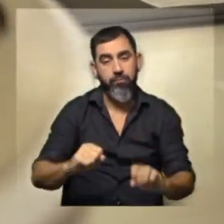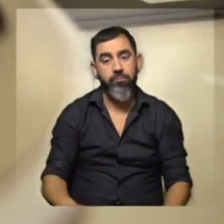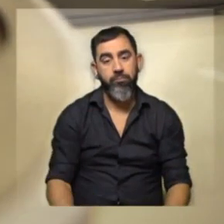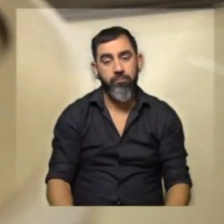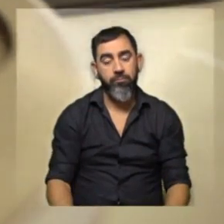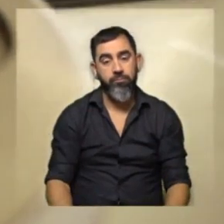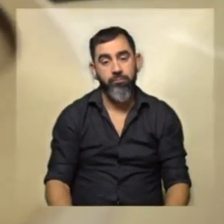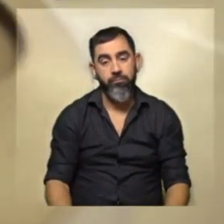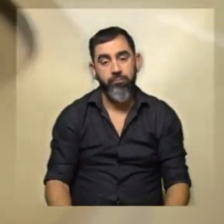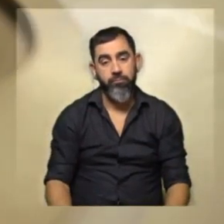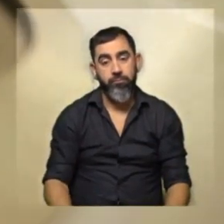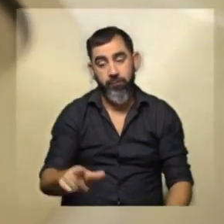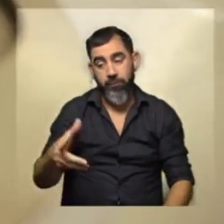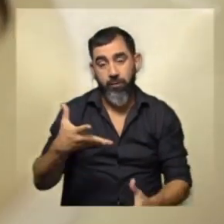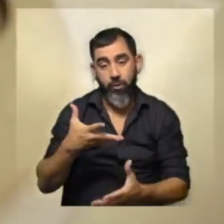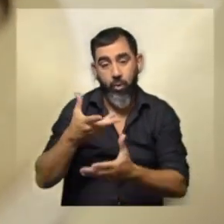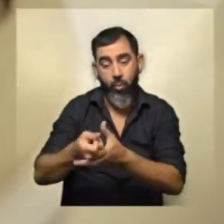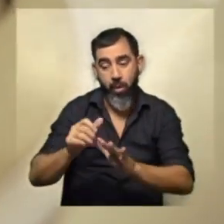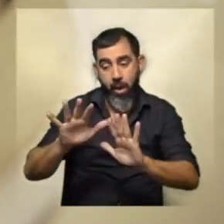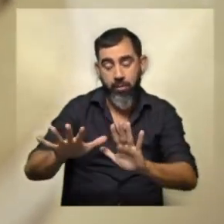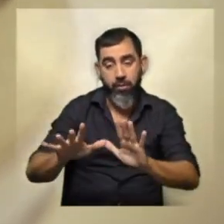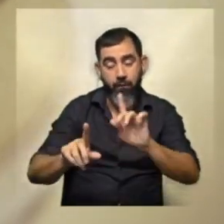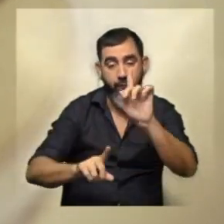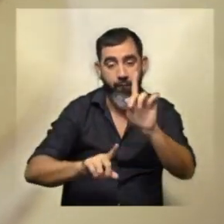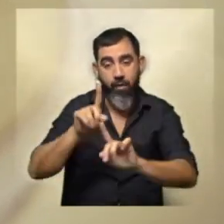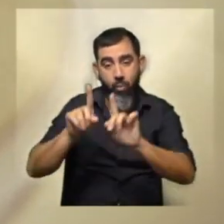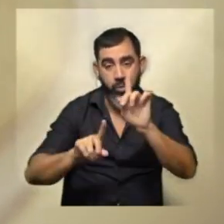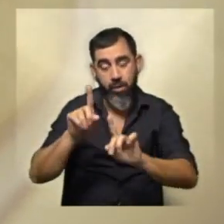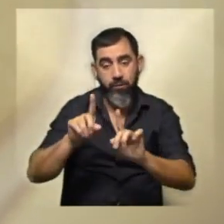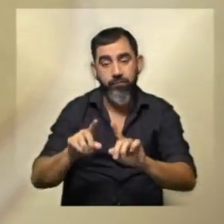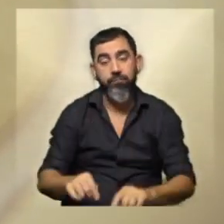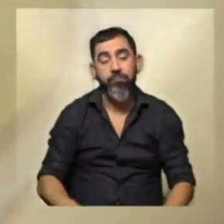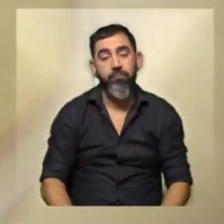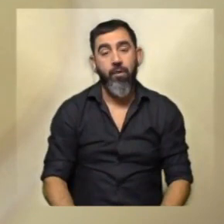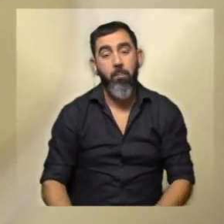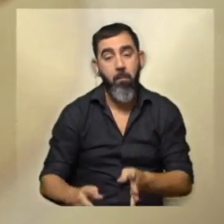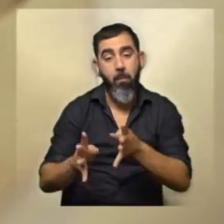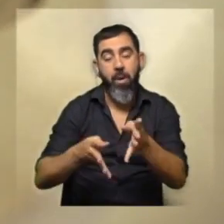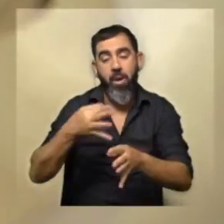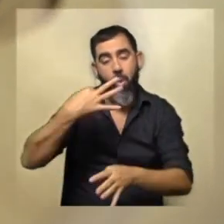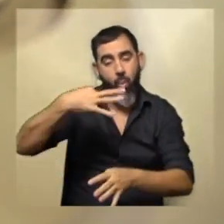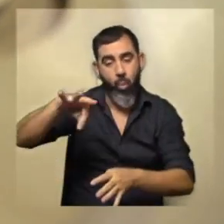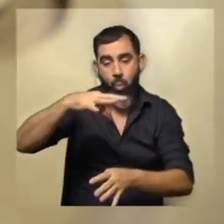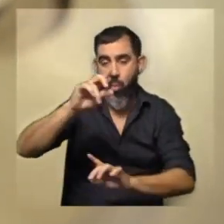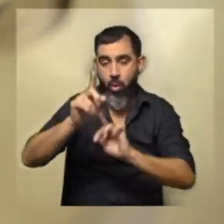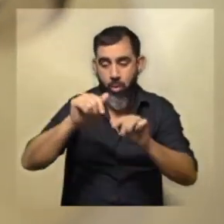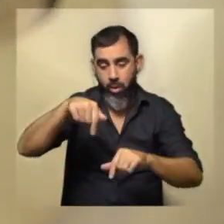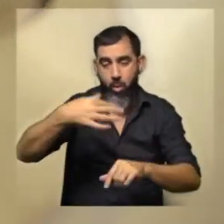esta opción que compró la universidad. Este equipo es único en nuestra